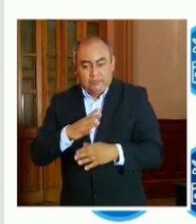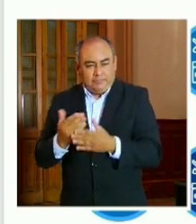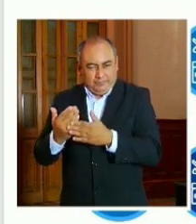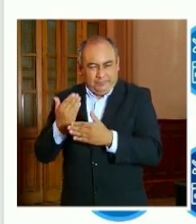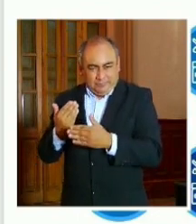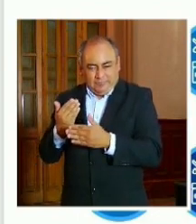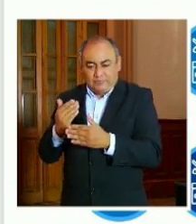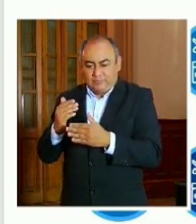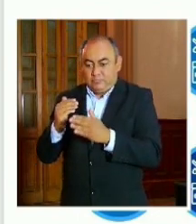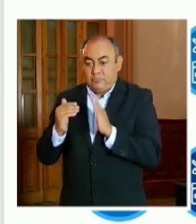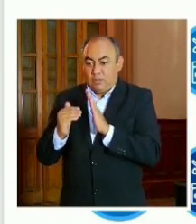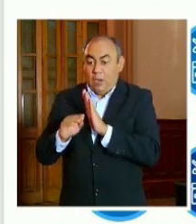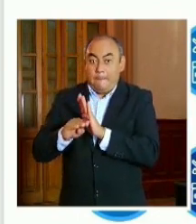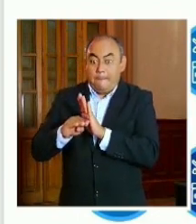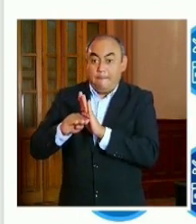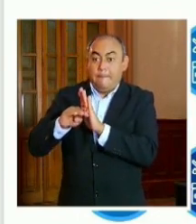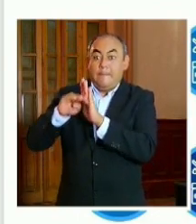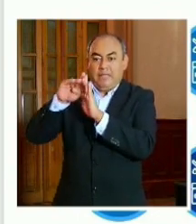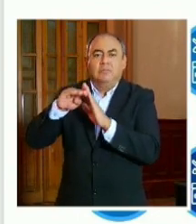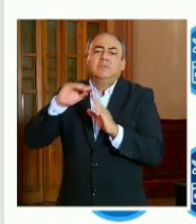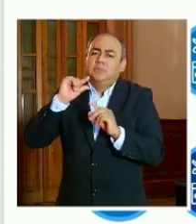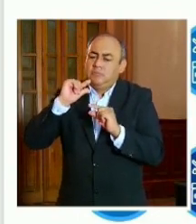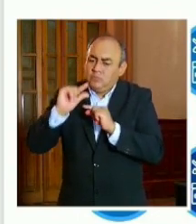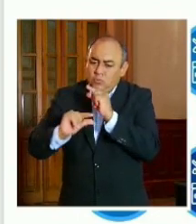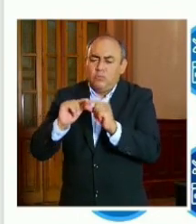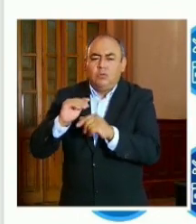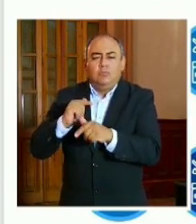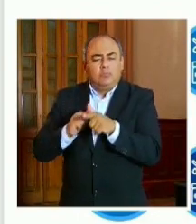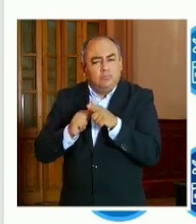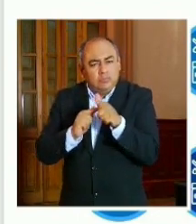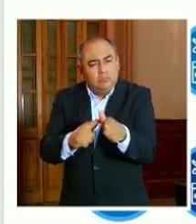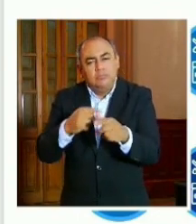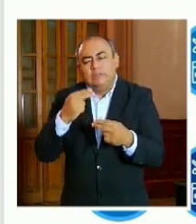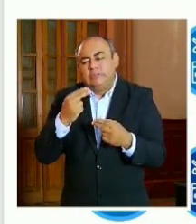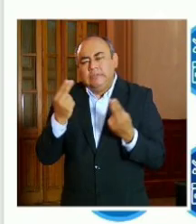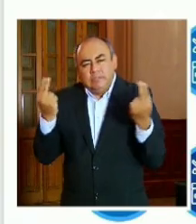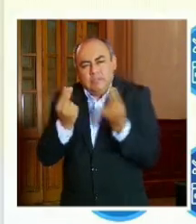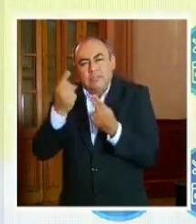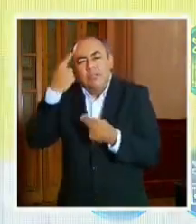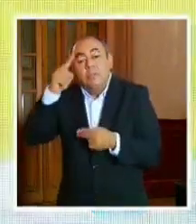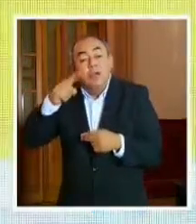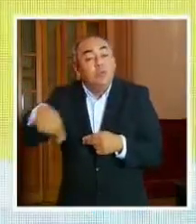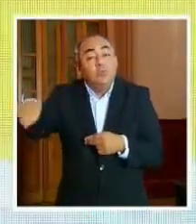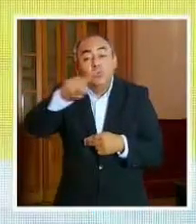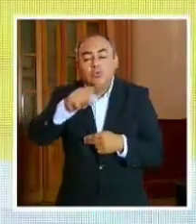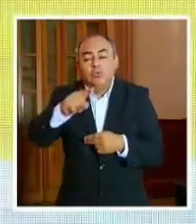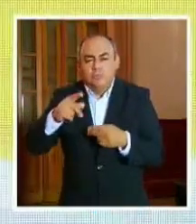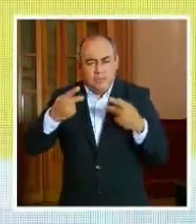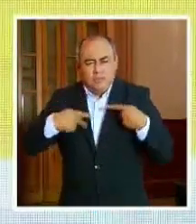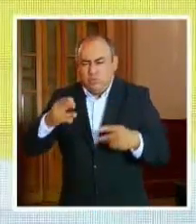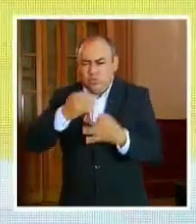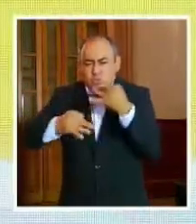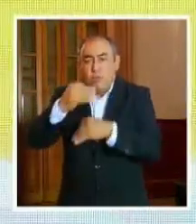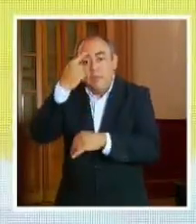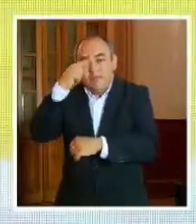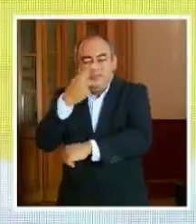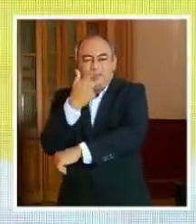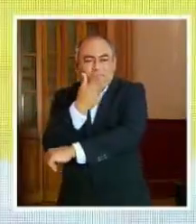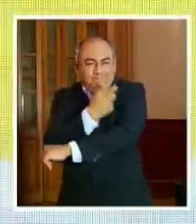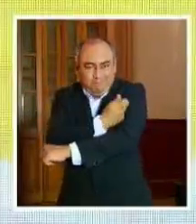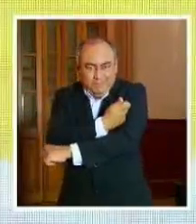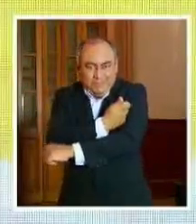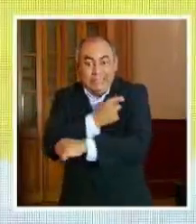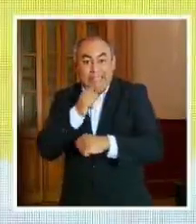sin embargo, tenemos que ir avanzando en esta protección para estar preparados para cualquier situación